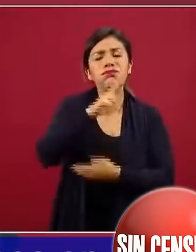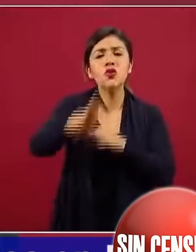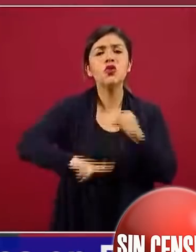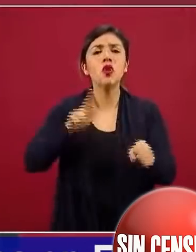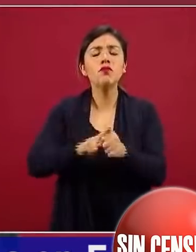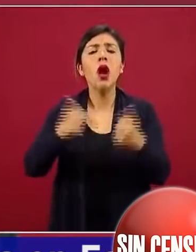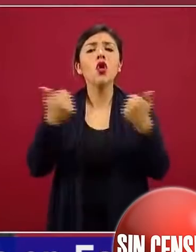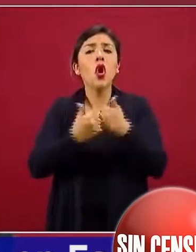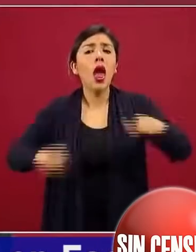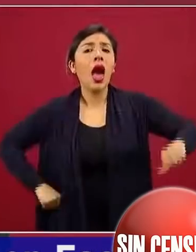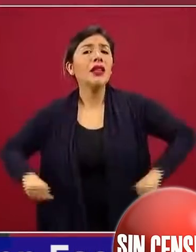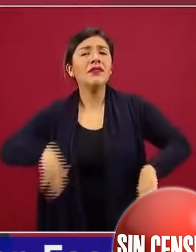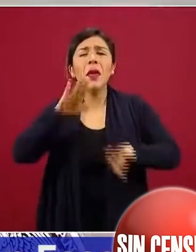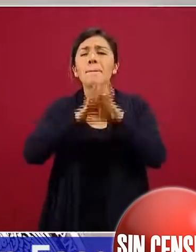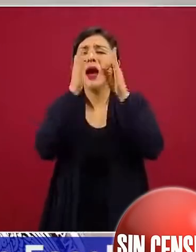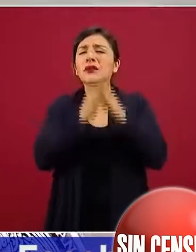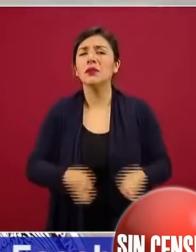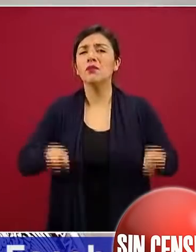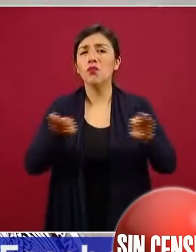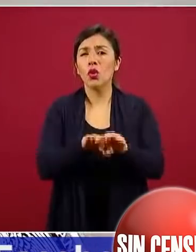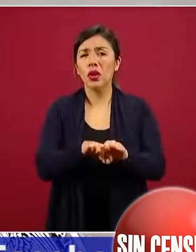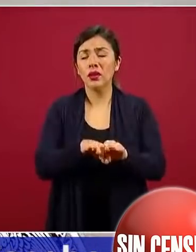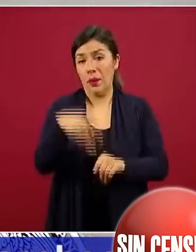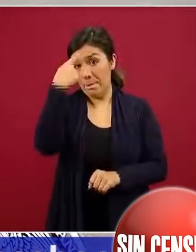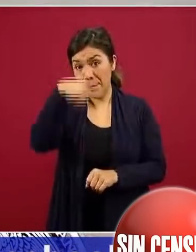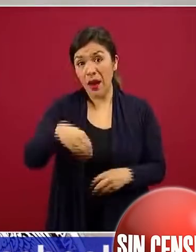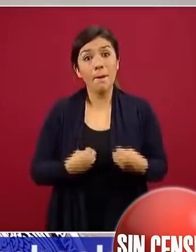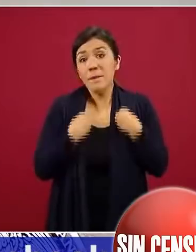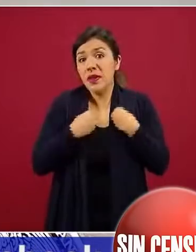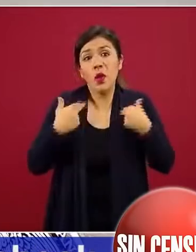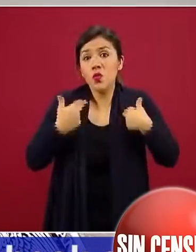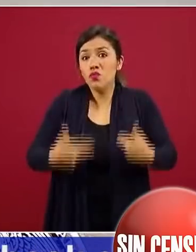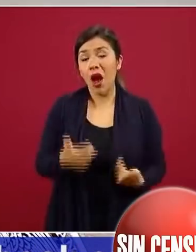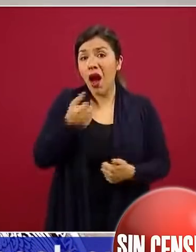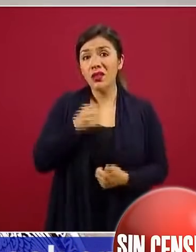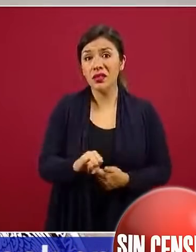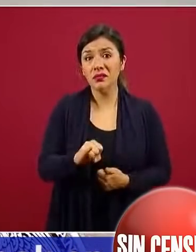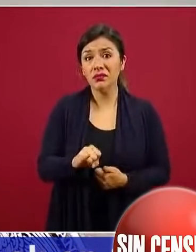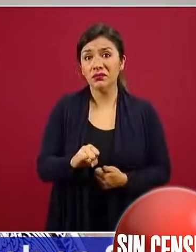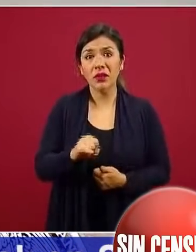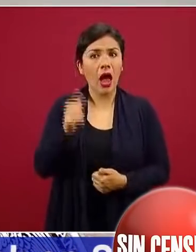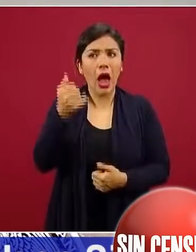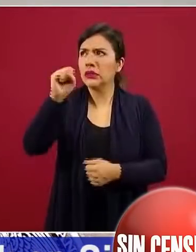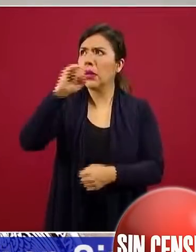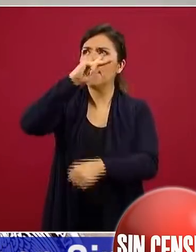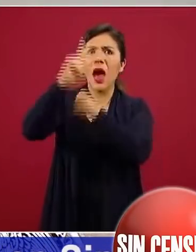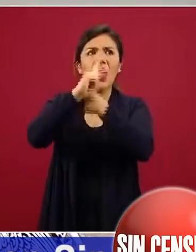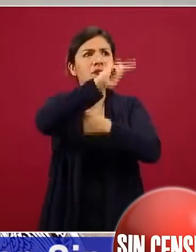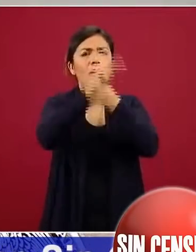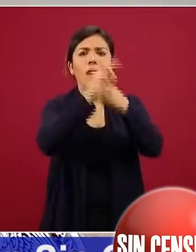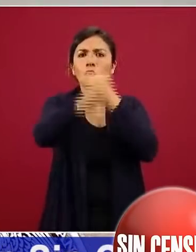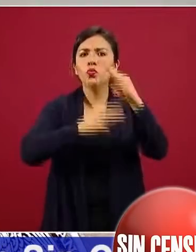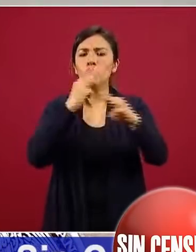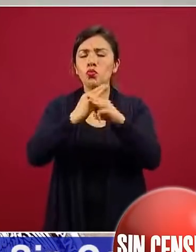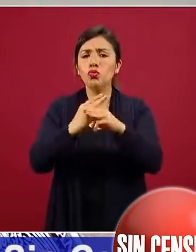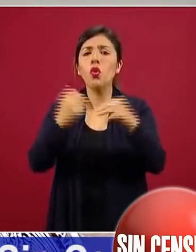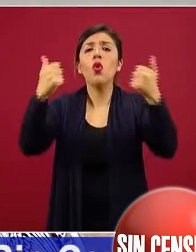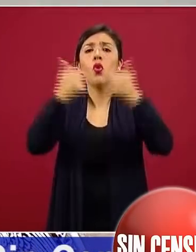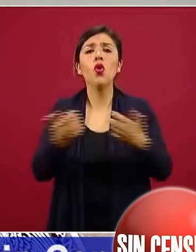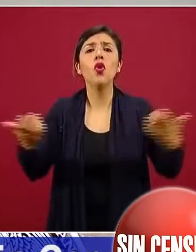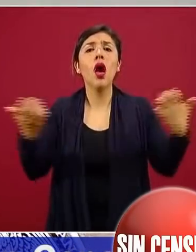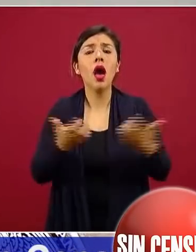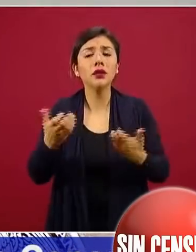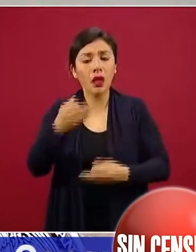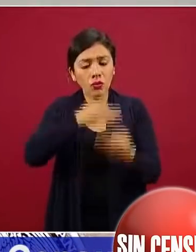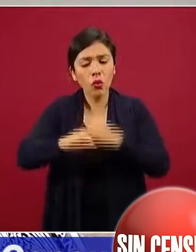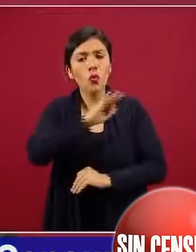son indispensables para la vida humana en todos los países, haciéndolo de una manera que